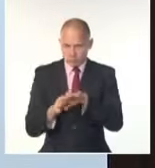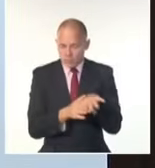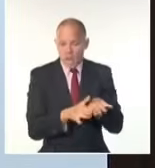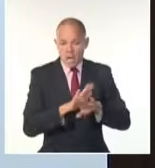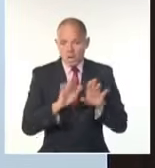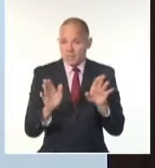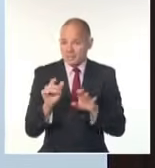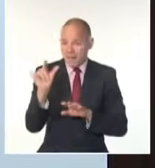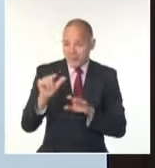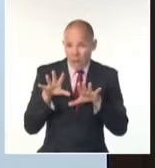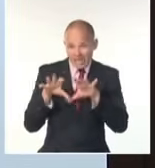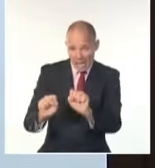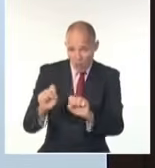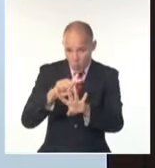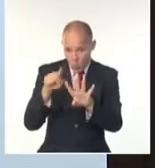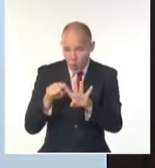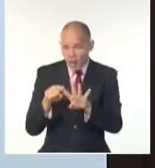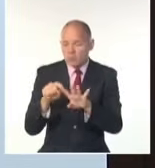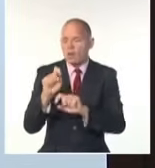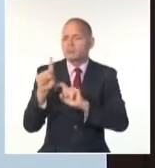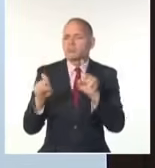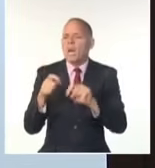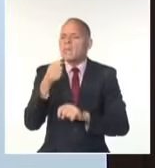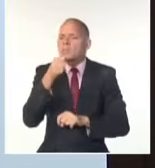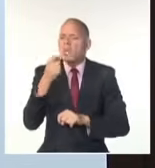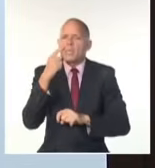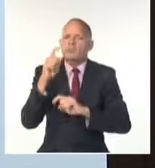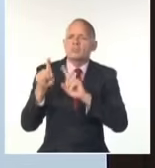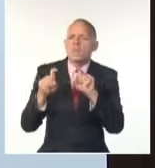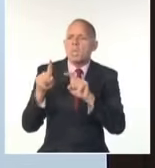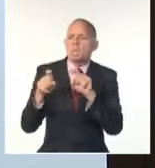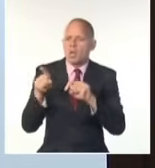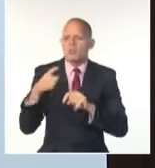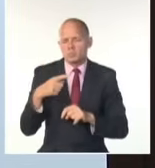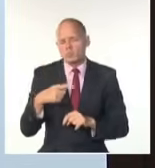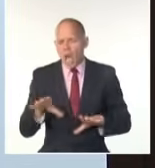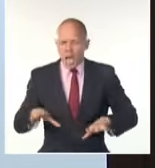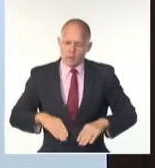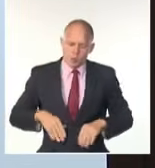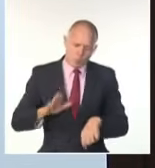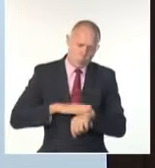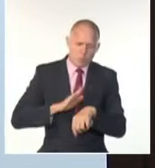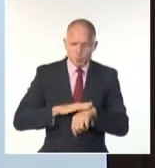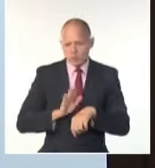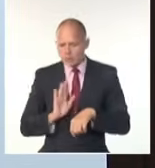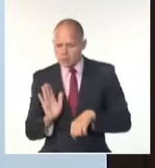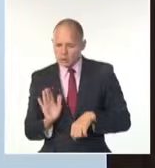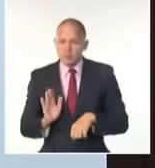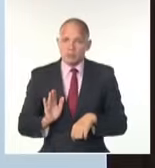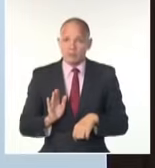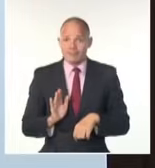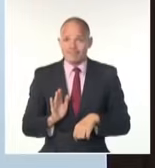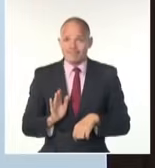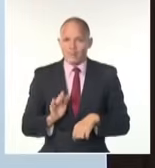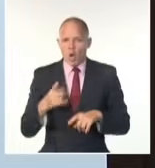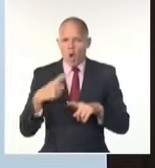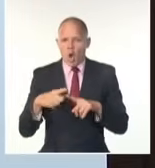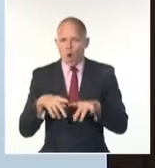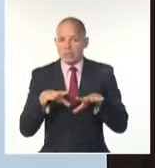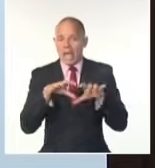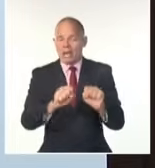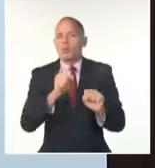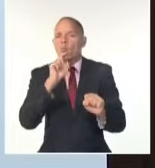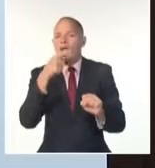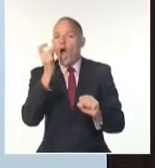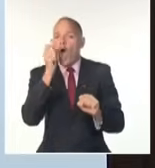los imputados reconocieron su participación en los hechos. Y en el mismo orden, fue detenido uno de los imputados que no estaba vivo, se detuvo en alta mar por el